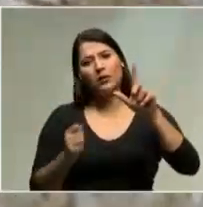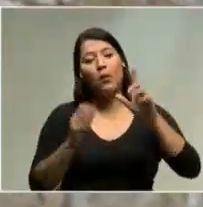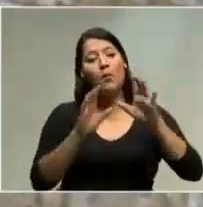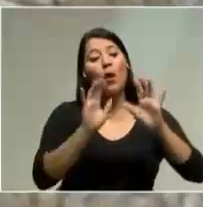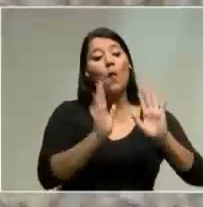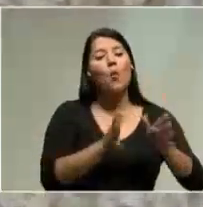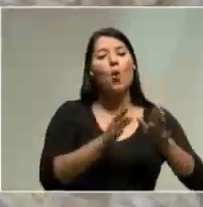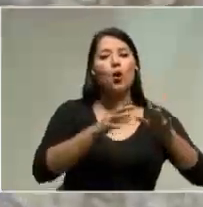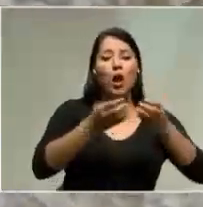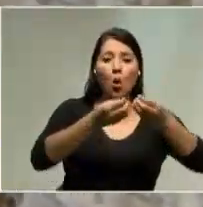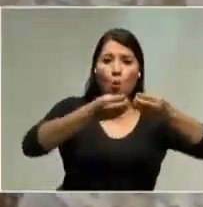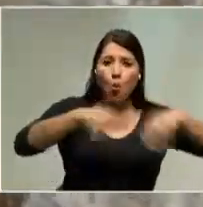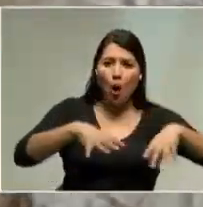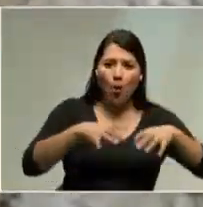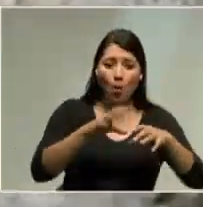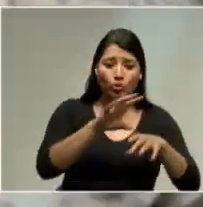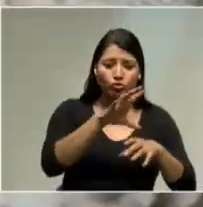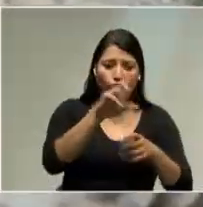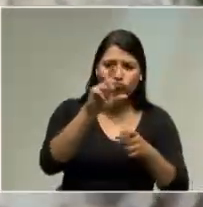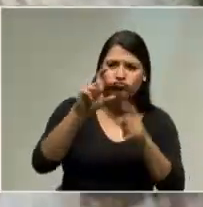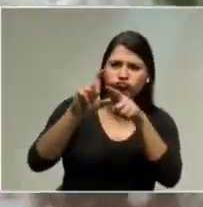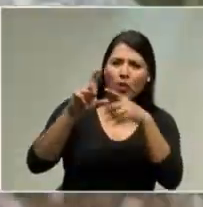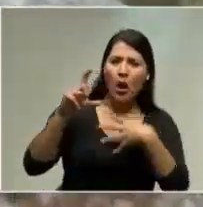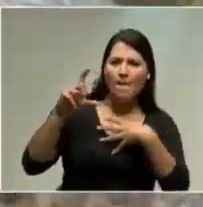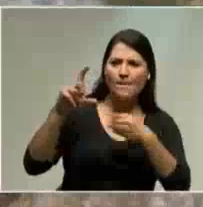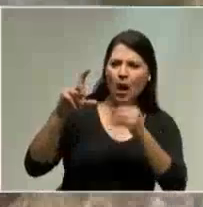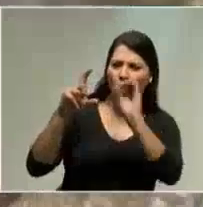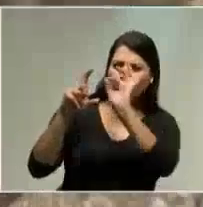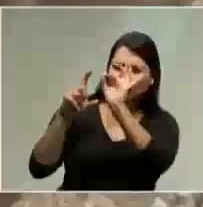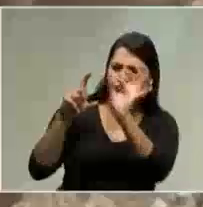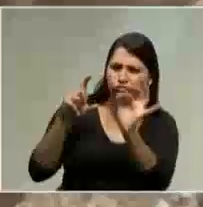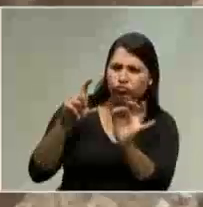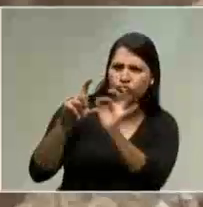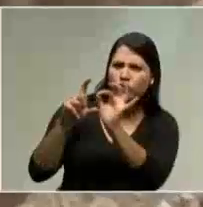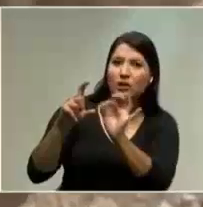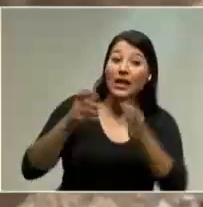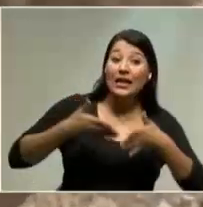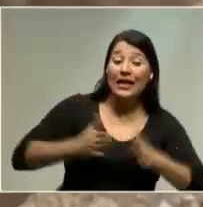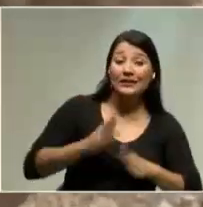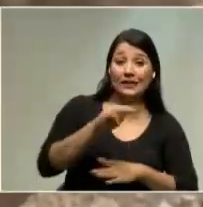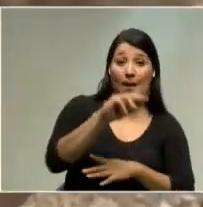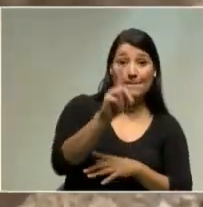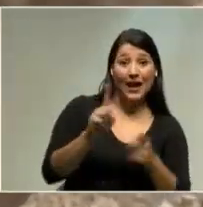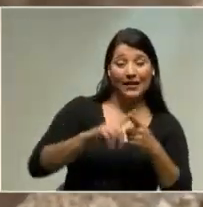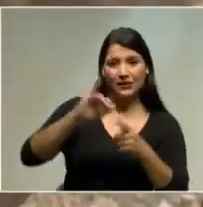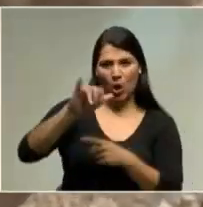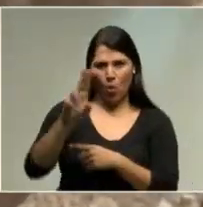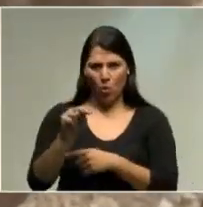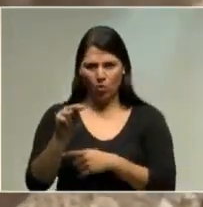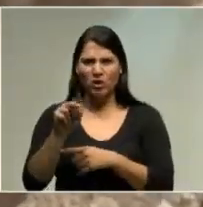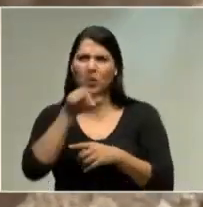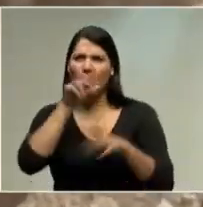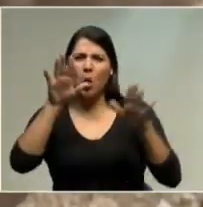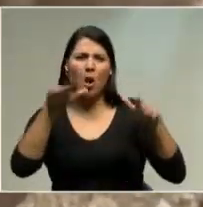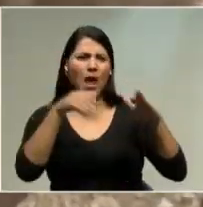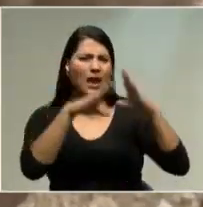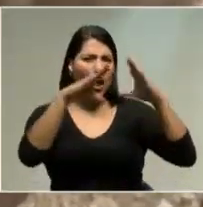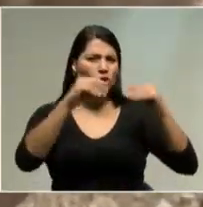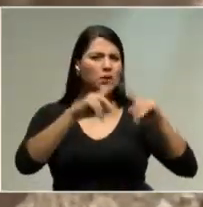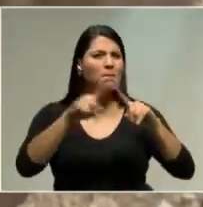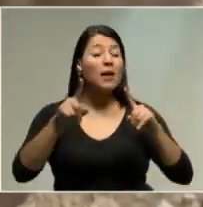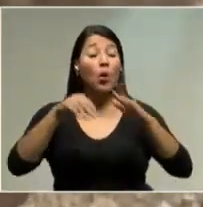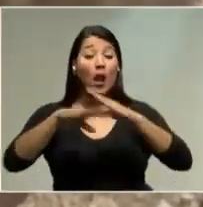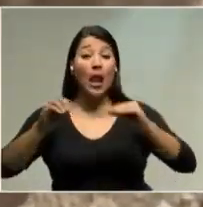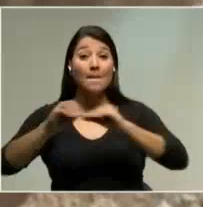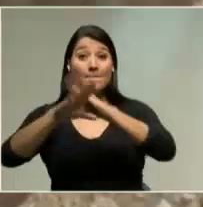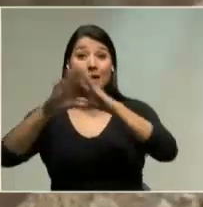se reproducen de diciembre a marzo y en el mes de junio. Es una especie nocturna, pero durante el día es común verlos sobre un árbol con